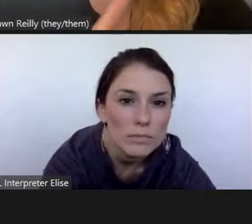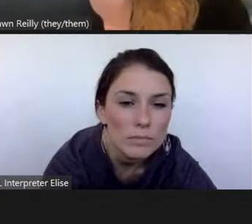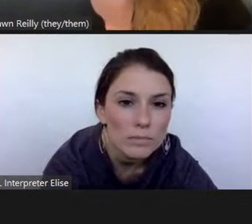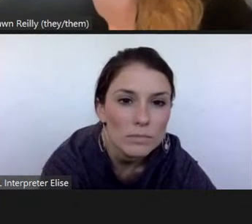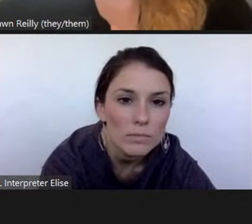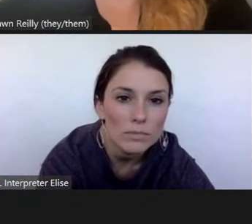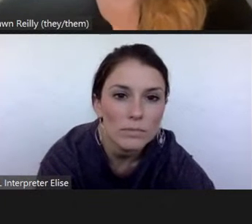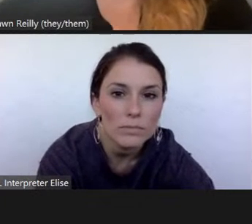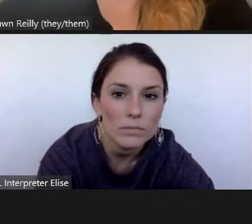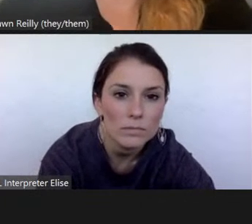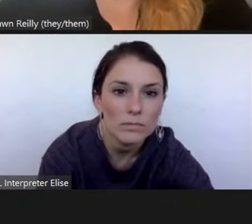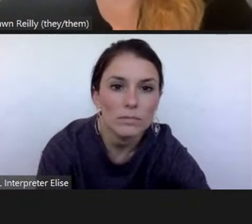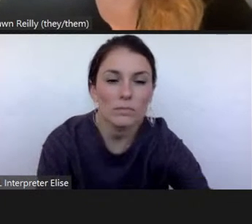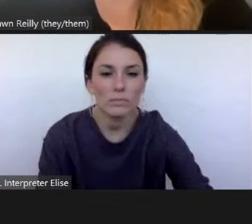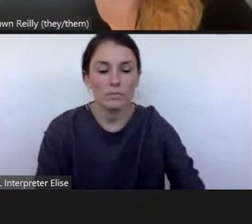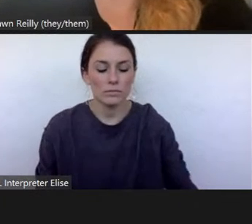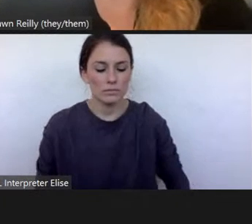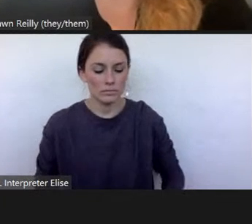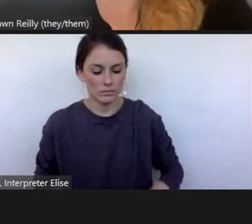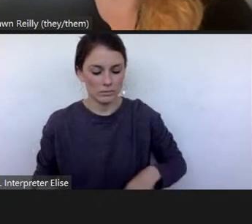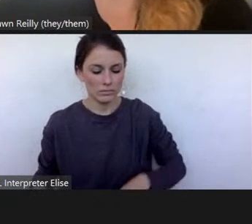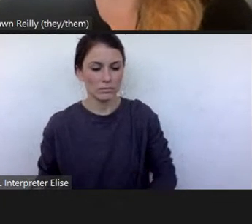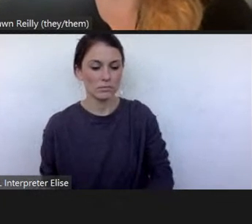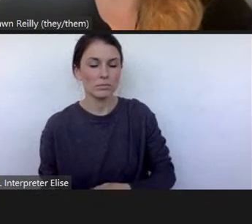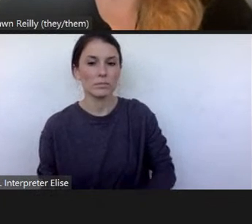politizar esas experiencias,